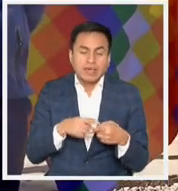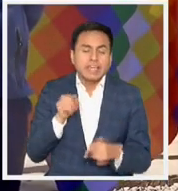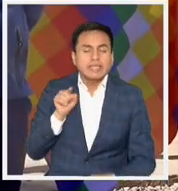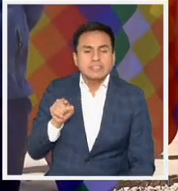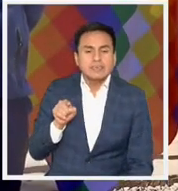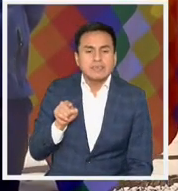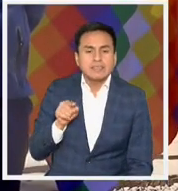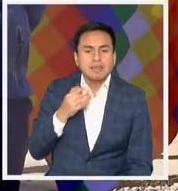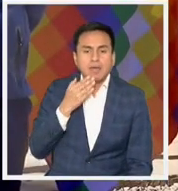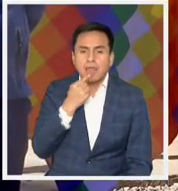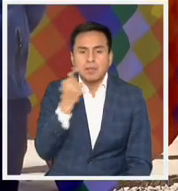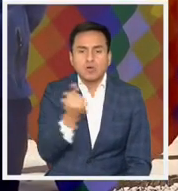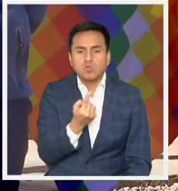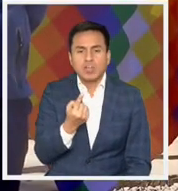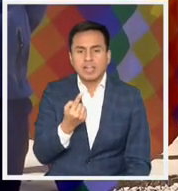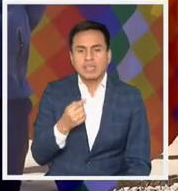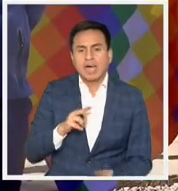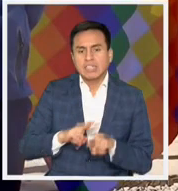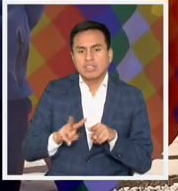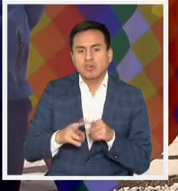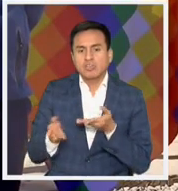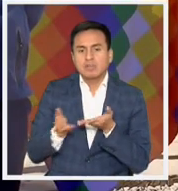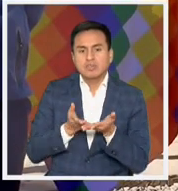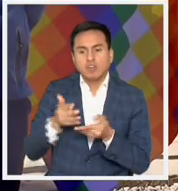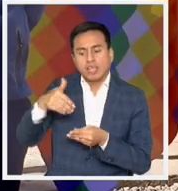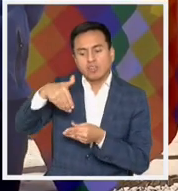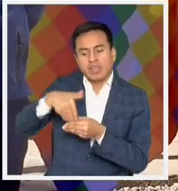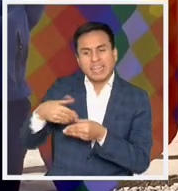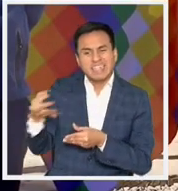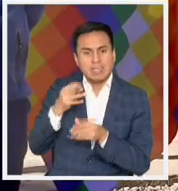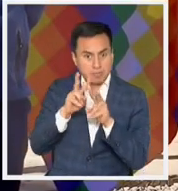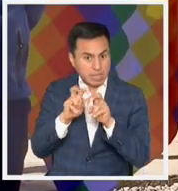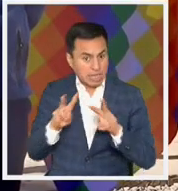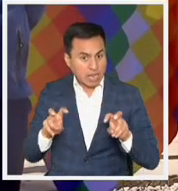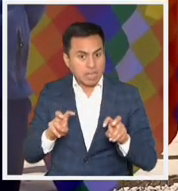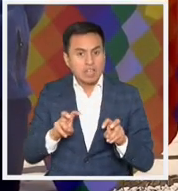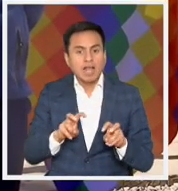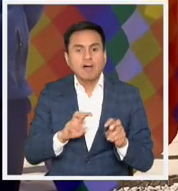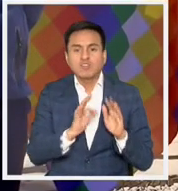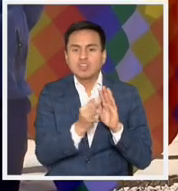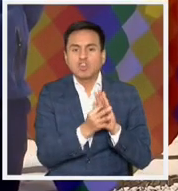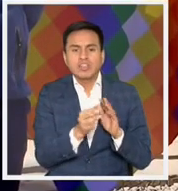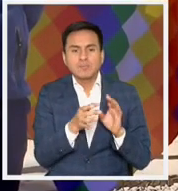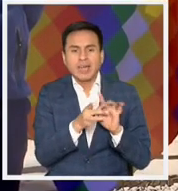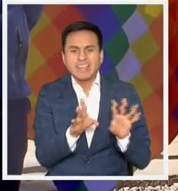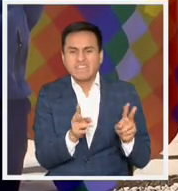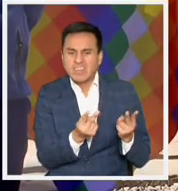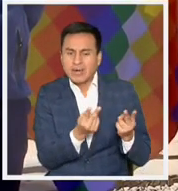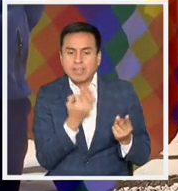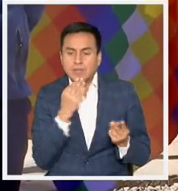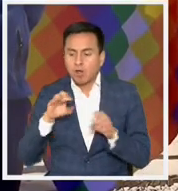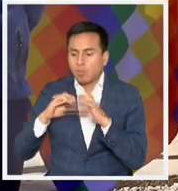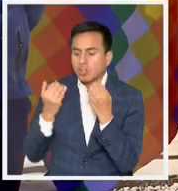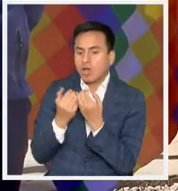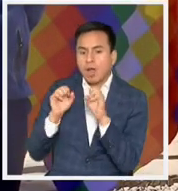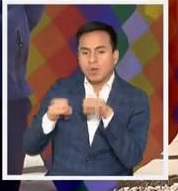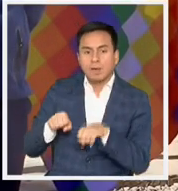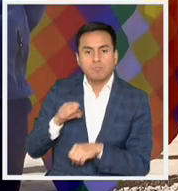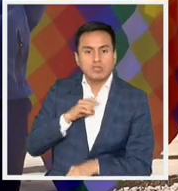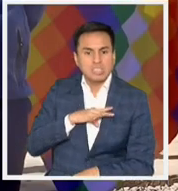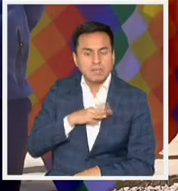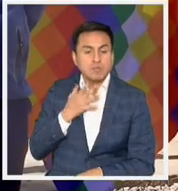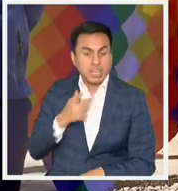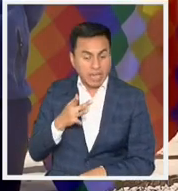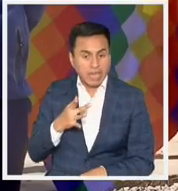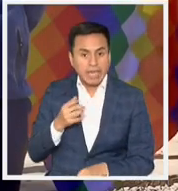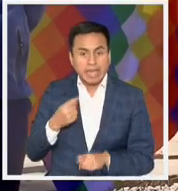sentido, también preguntarle por lo que está haciendo el Servicio Electoral, que anunció que va a investigar a la Fundación Democracia Viva y también a la Corporación Aprueba por Chile,